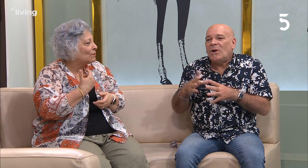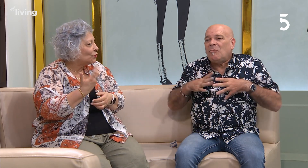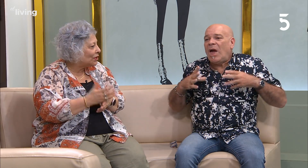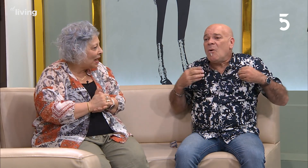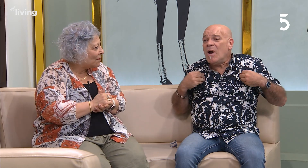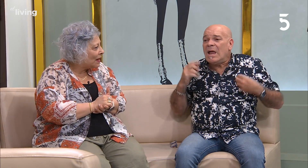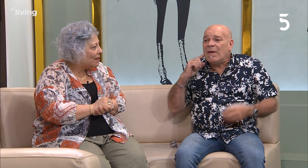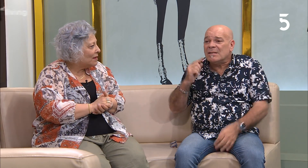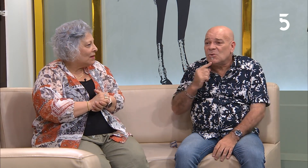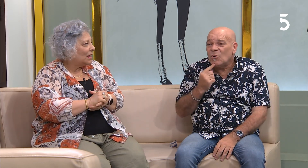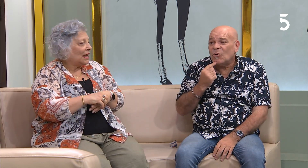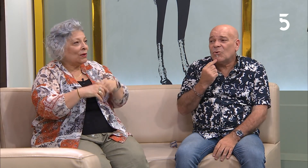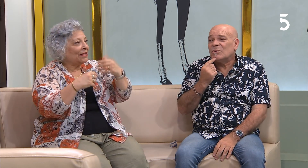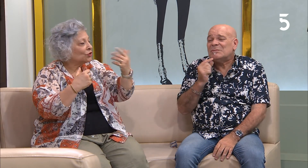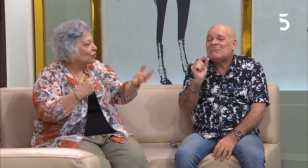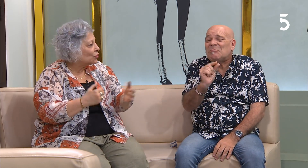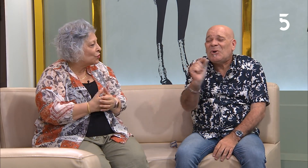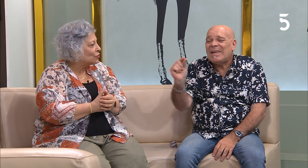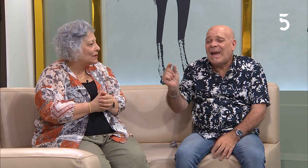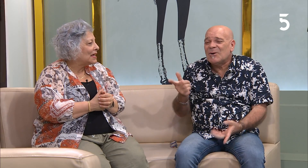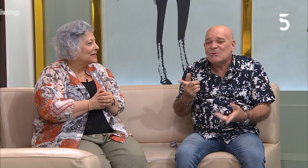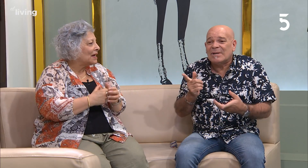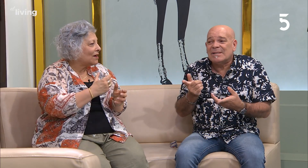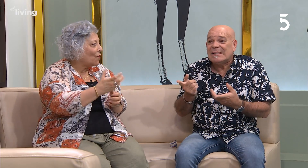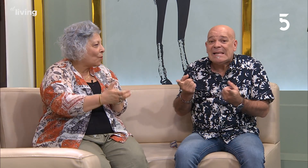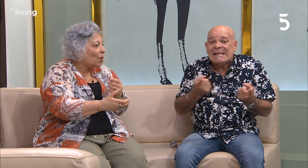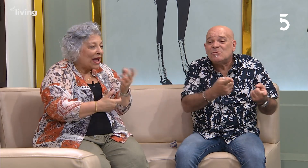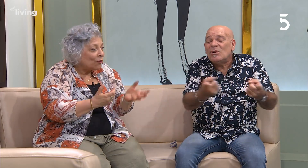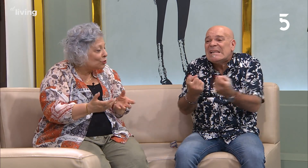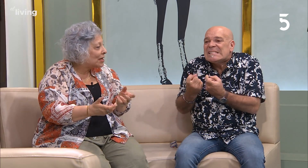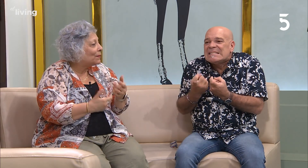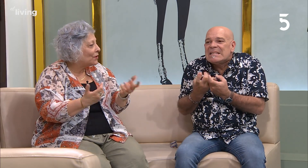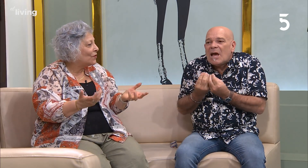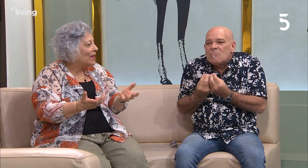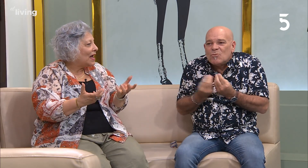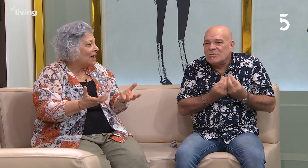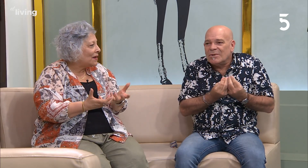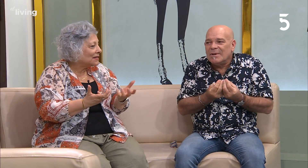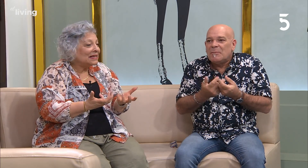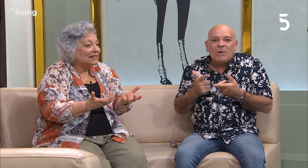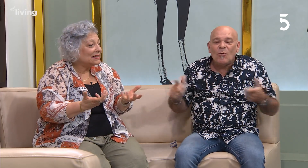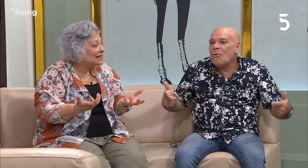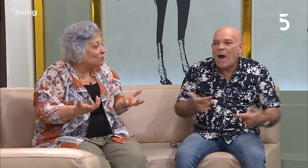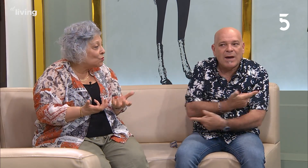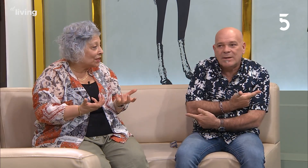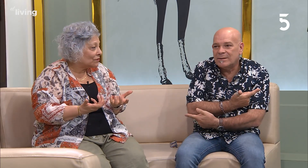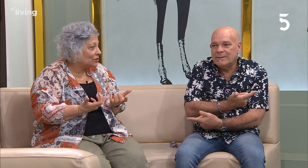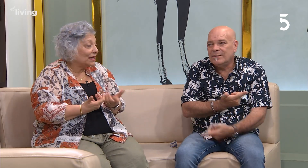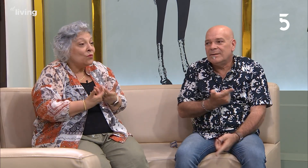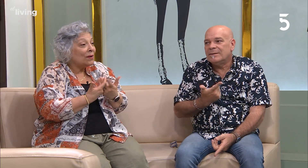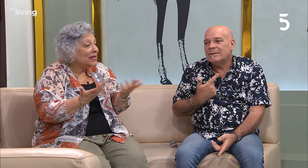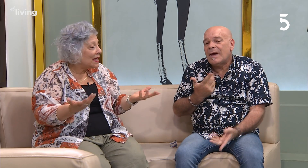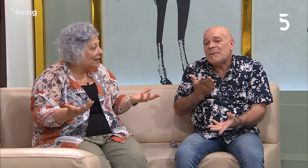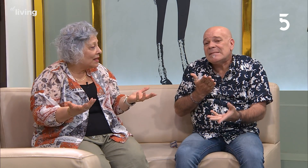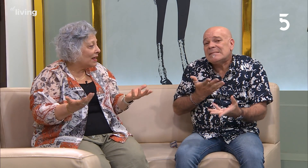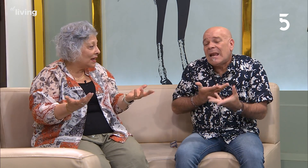y yo les mostraba en la escuela de sordos, hacía pocas cosas, pero se necesita muchas cosas y